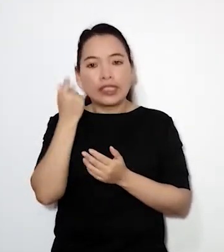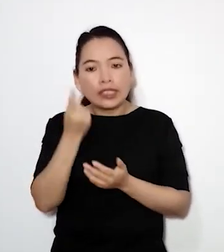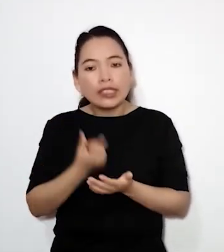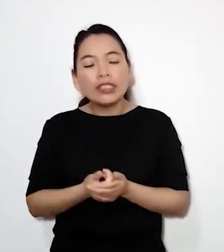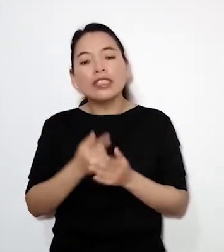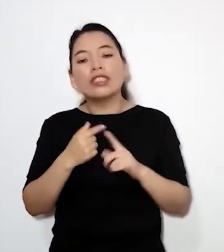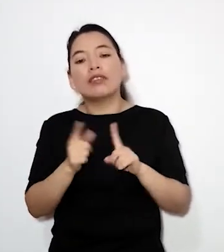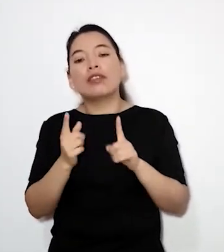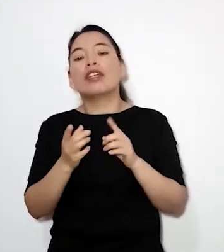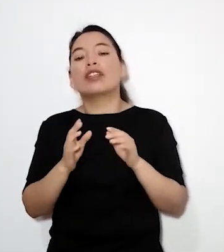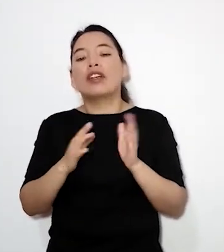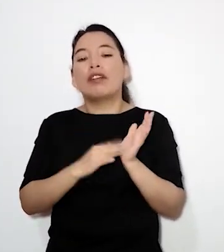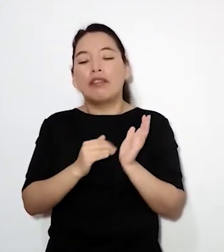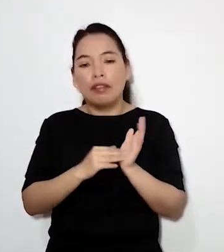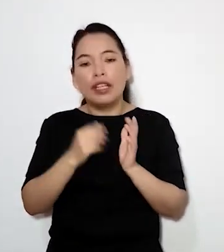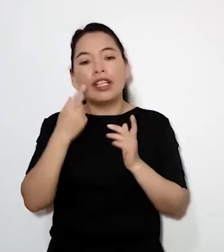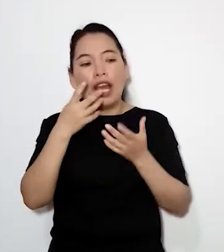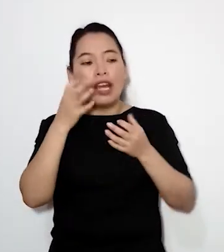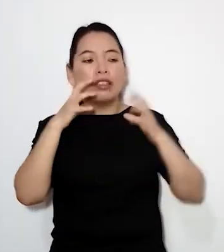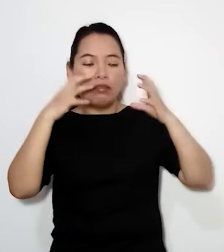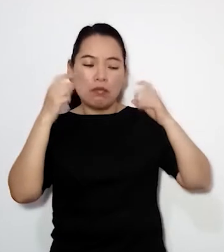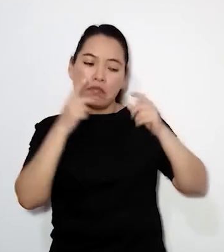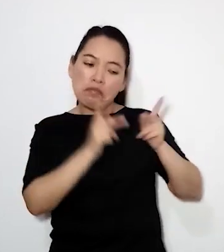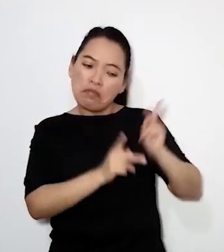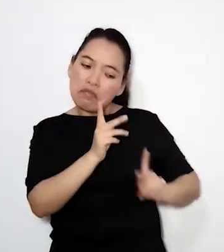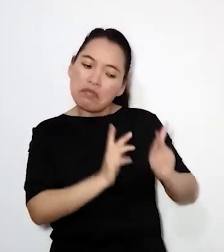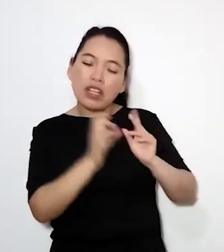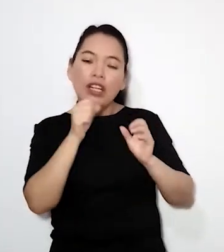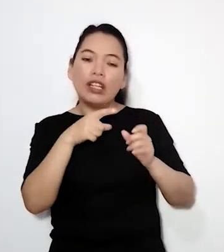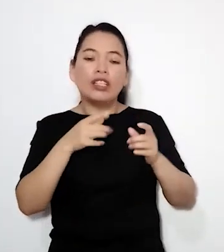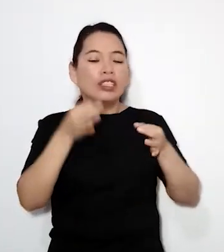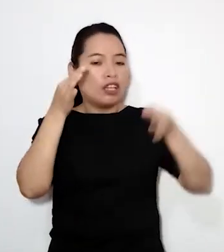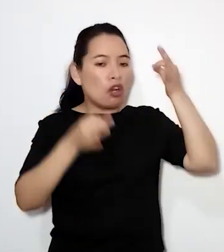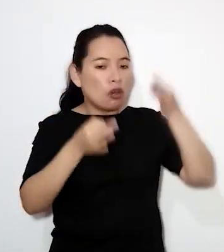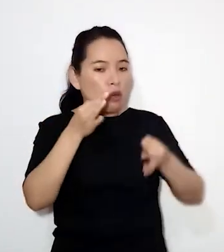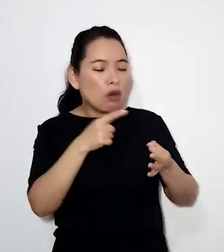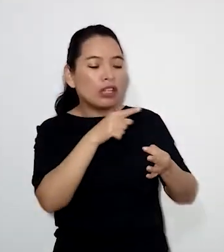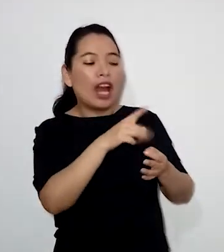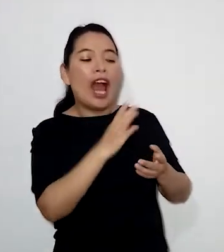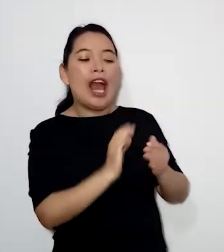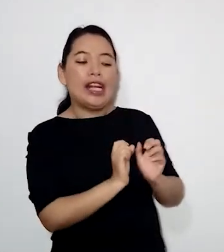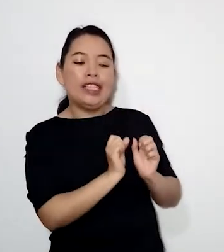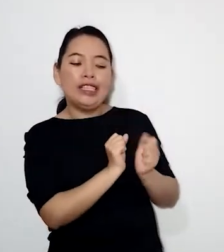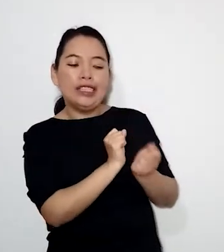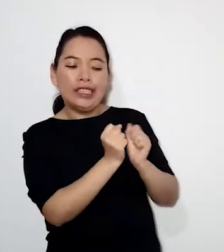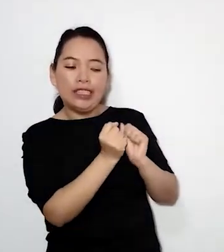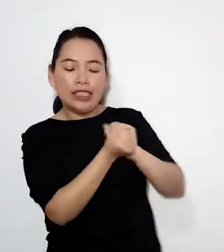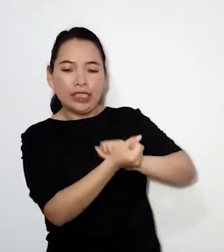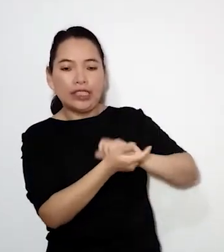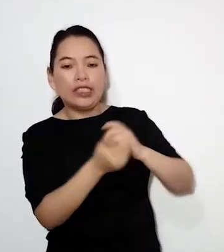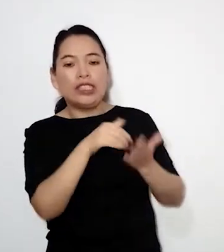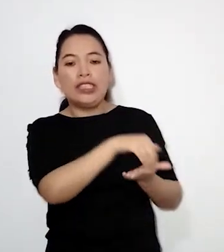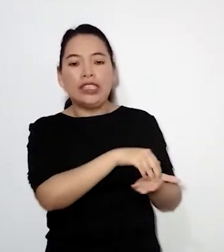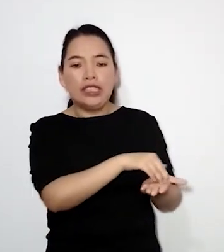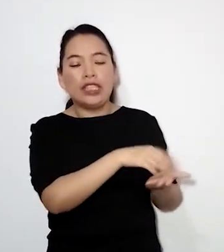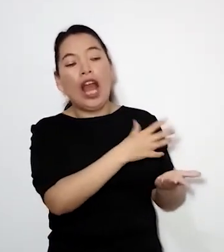crítica pujante y que los sistemas judiciales están revirtiendo situaciones de vulneraciones de derechos en casos concretos, pero